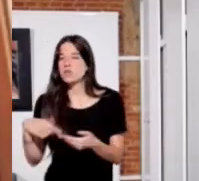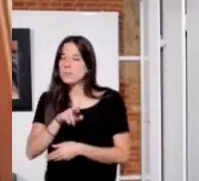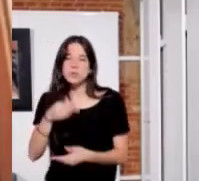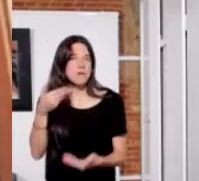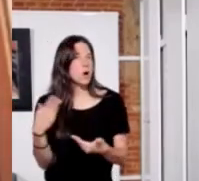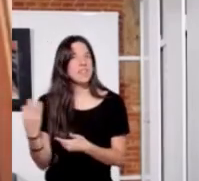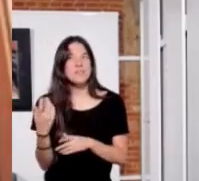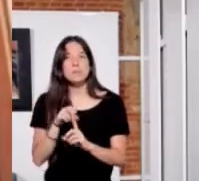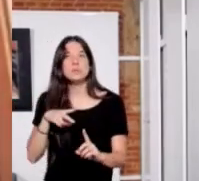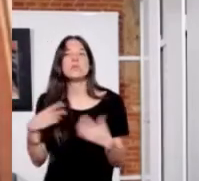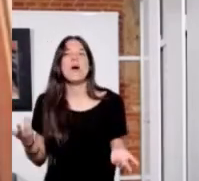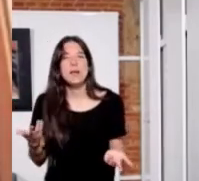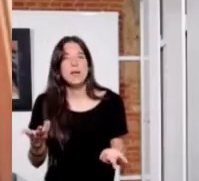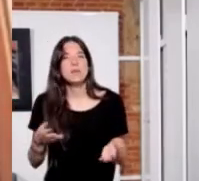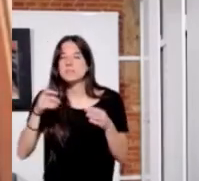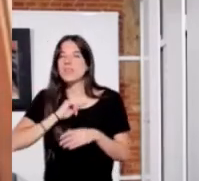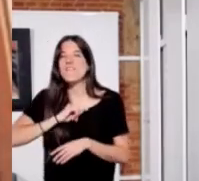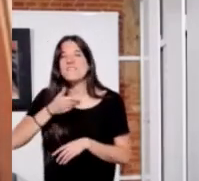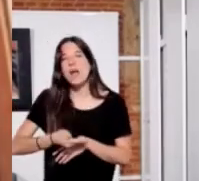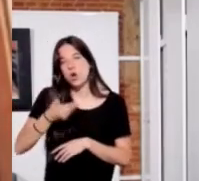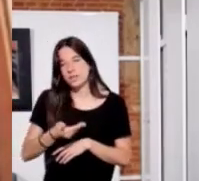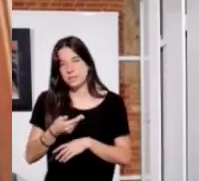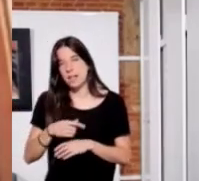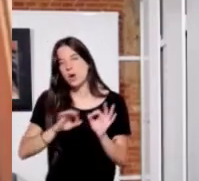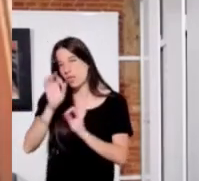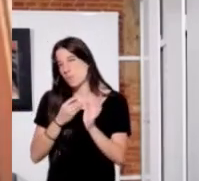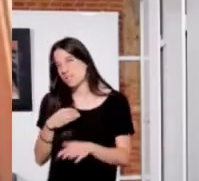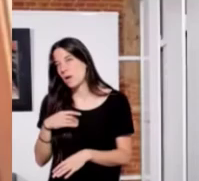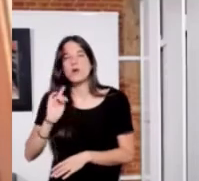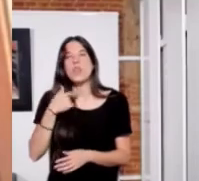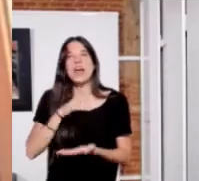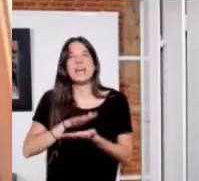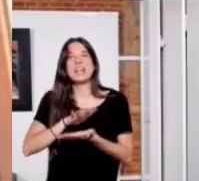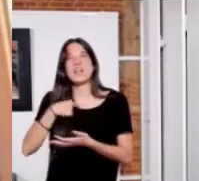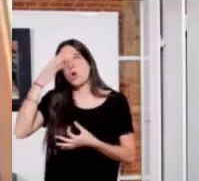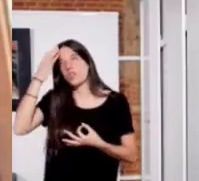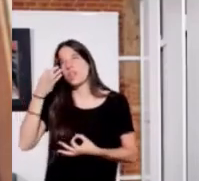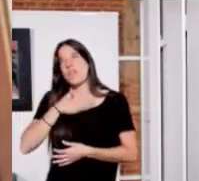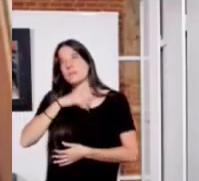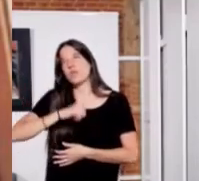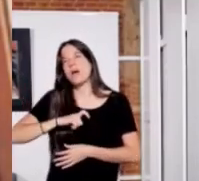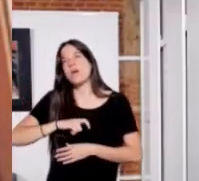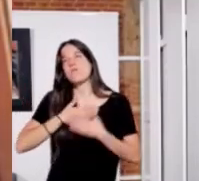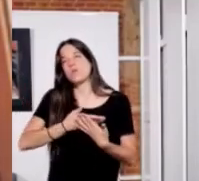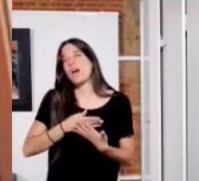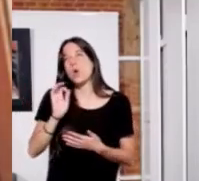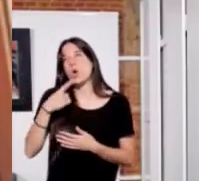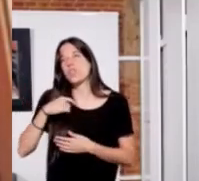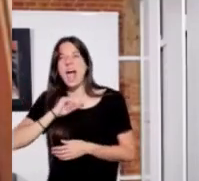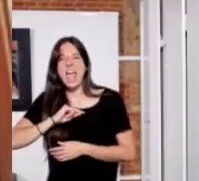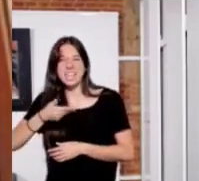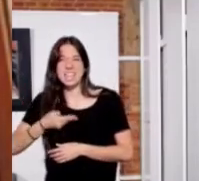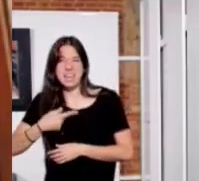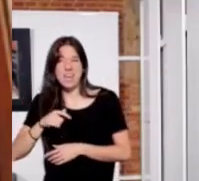Pues claro, desde los valores de la organización, no desde la tranquilidad de conciencia del voluntariado o desde la ética meramente